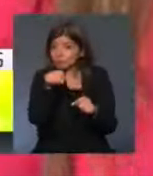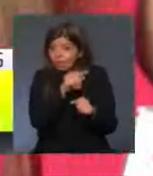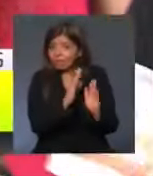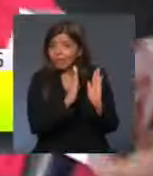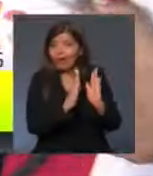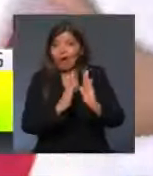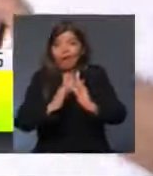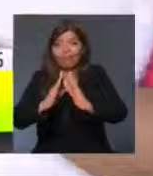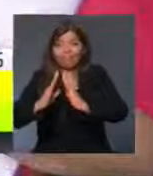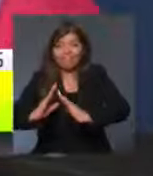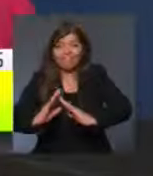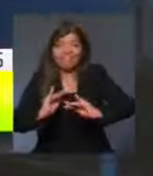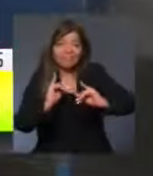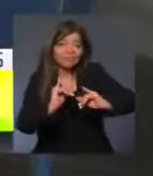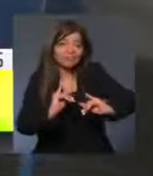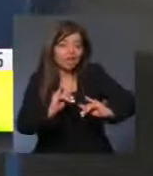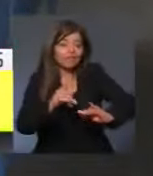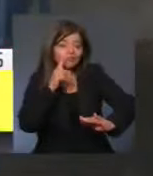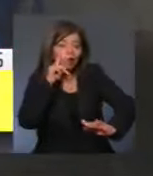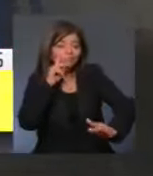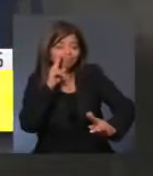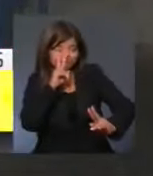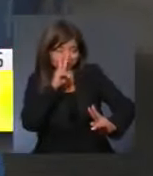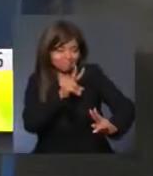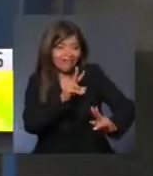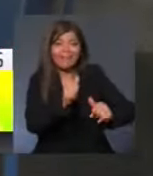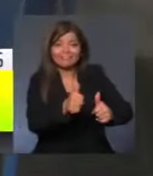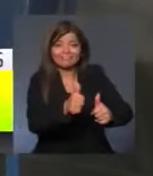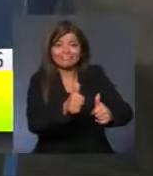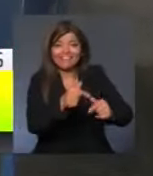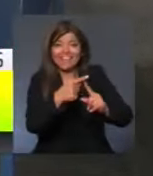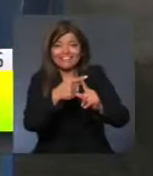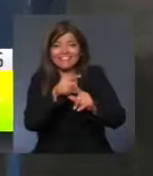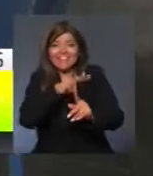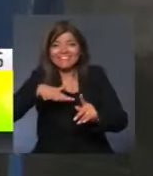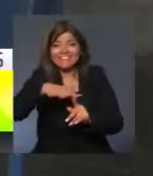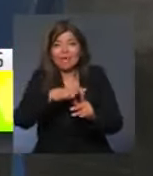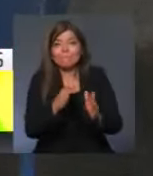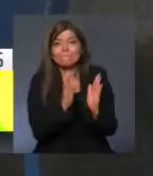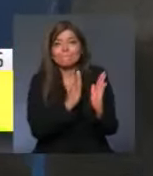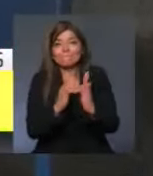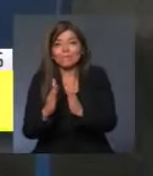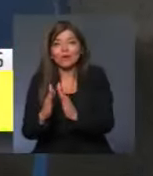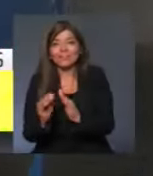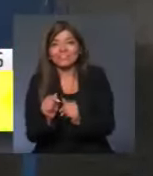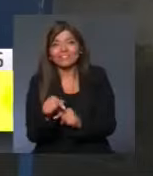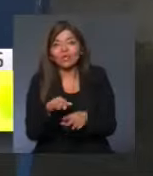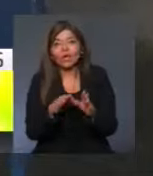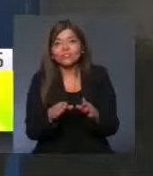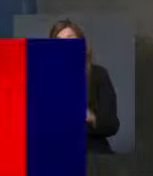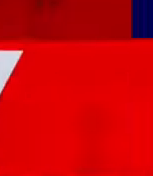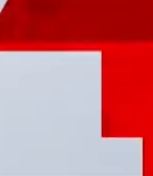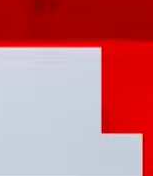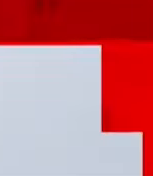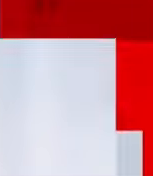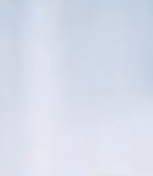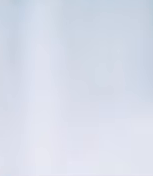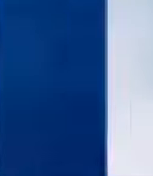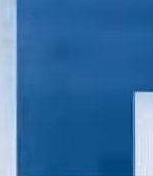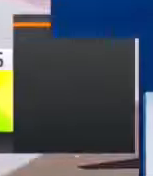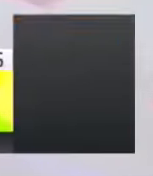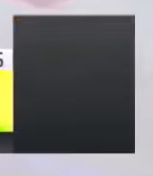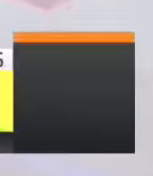súper ordenado y así por eso ya aposté por esta mesa. Sí, así gracias, que en cualquier momento nos tomamos. Muy poco, prácticamente 30 minutos,